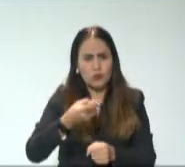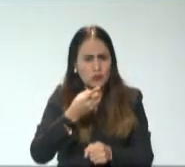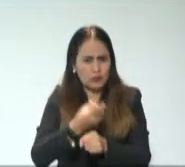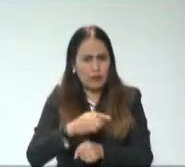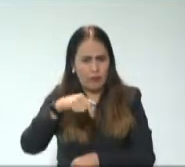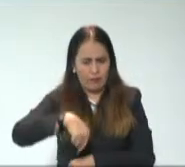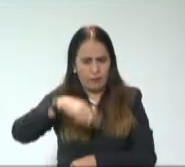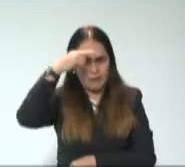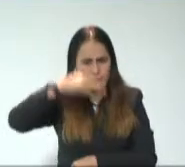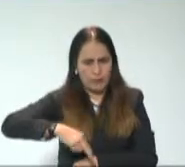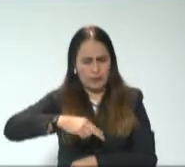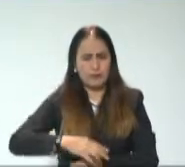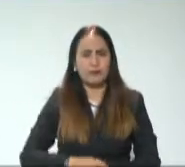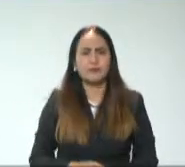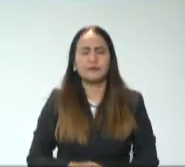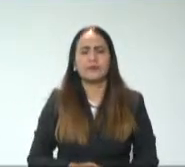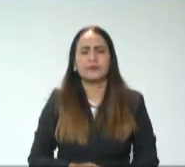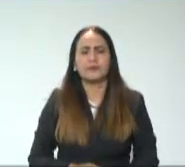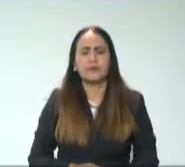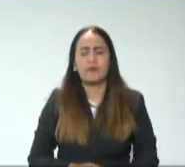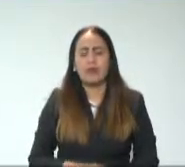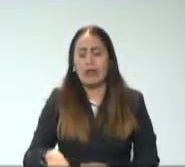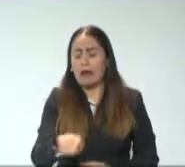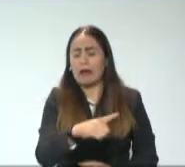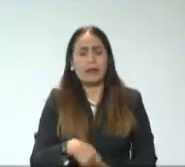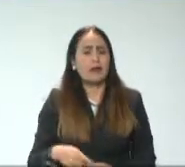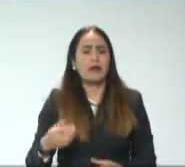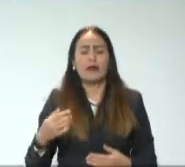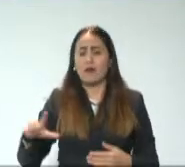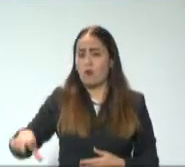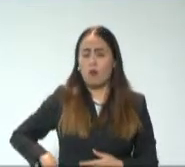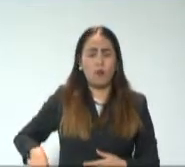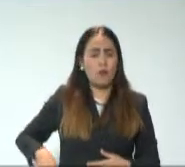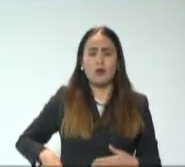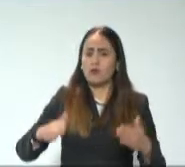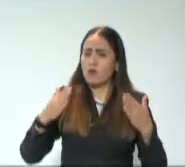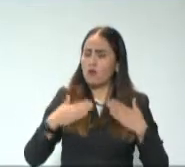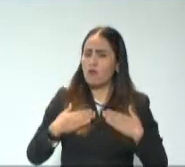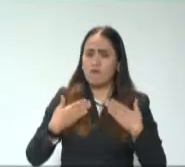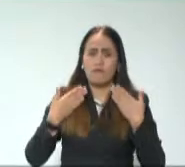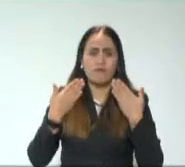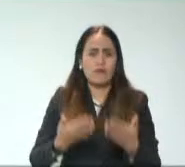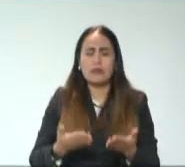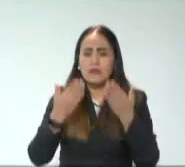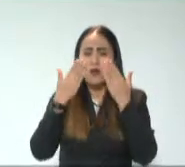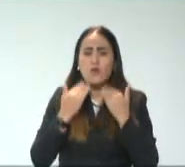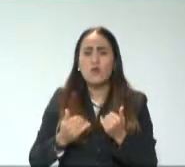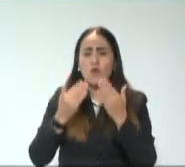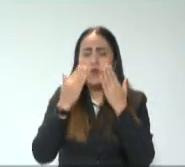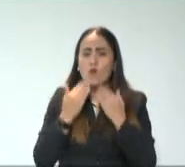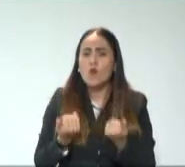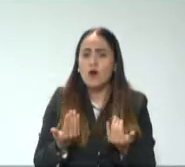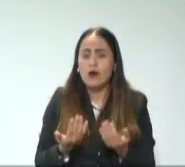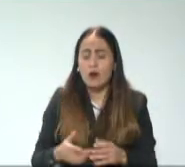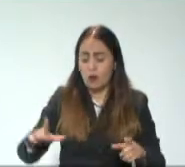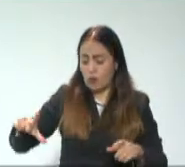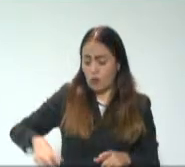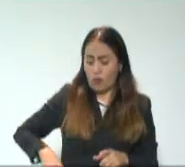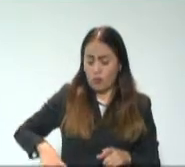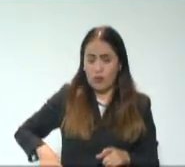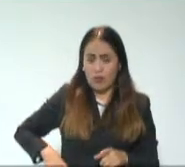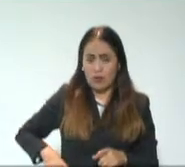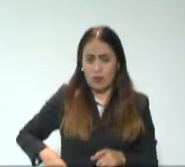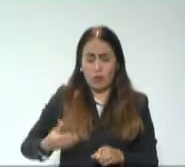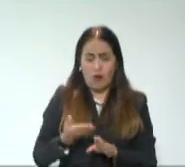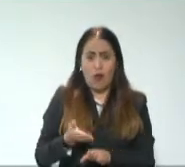del mundo una sociedad de desconfianza una sociedad en donde sucesivos gobiernos no